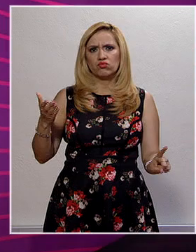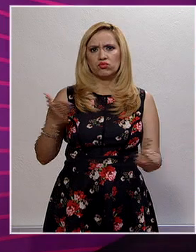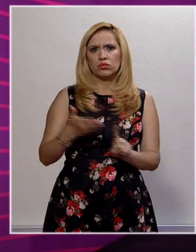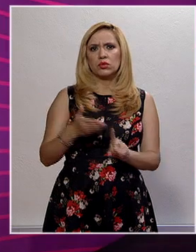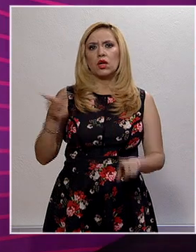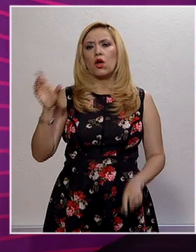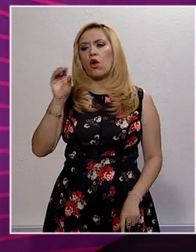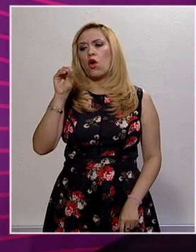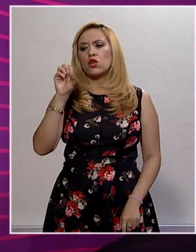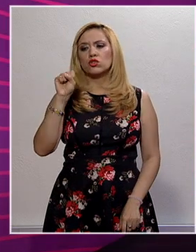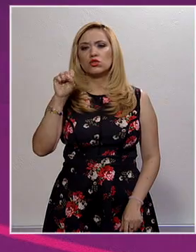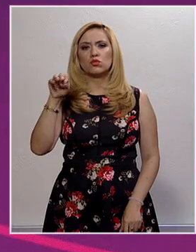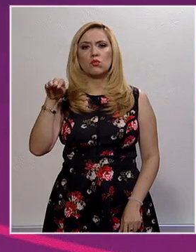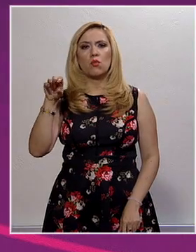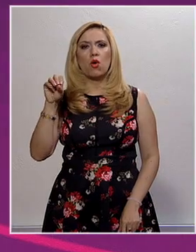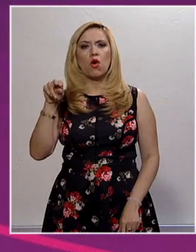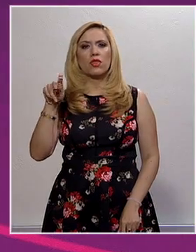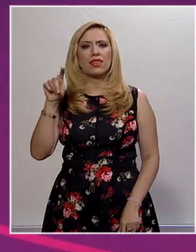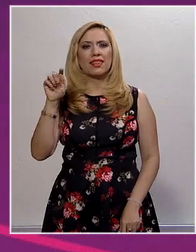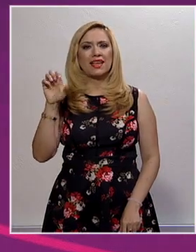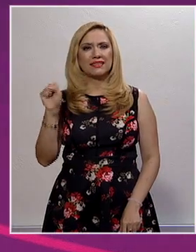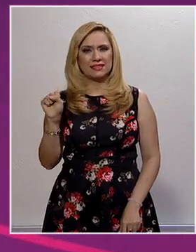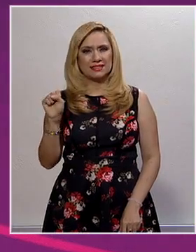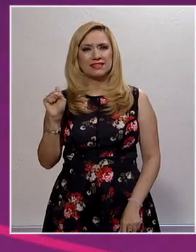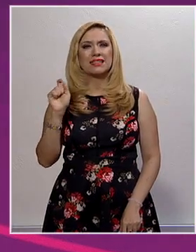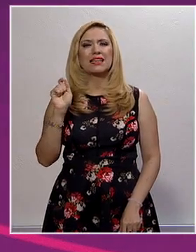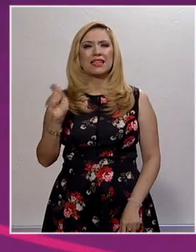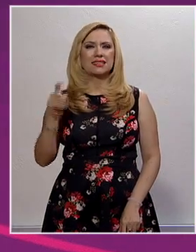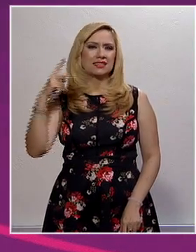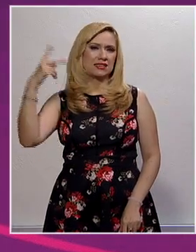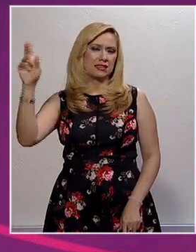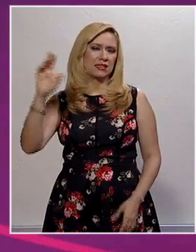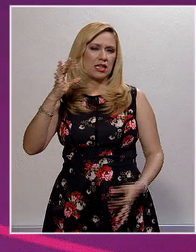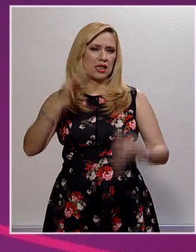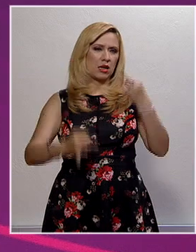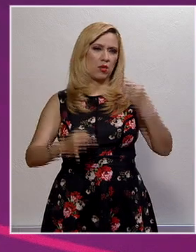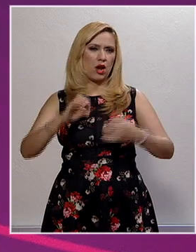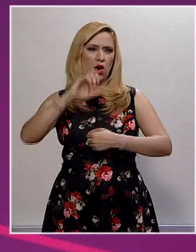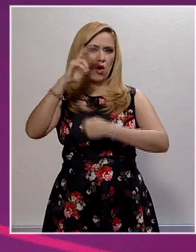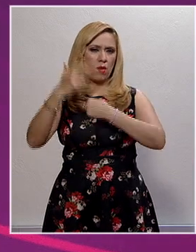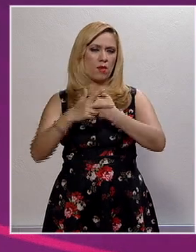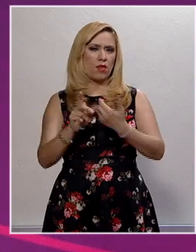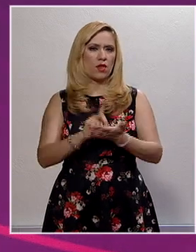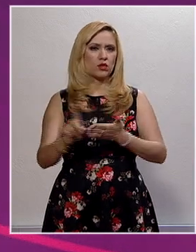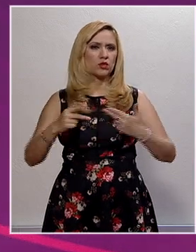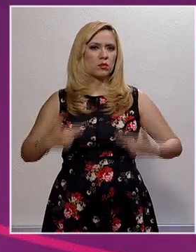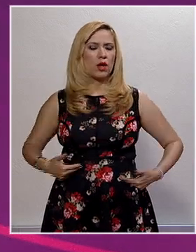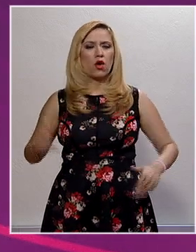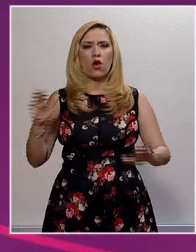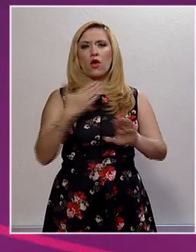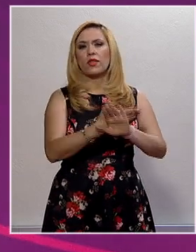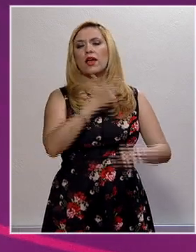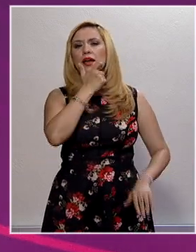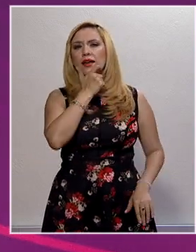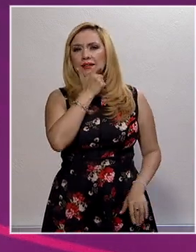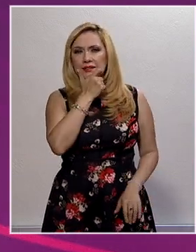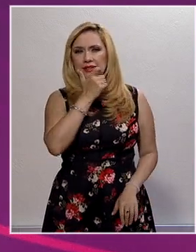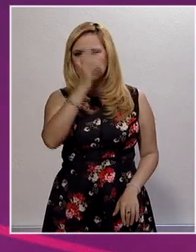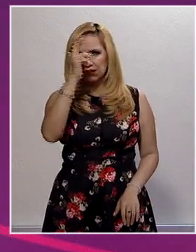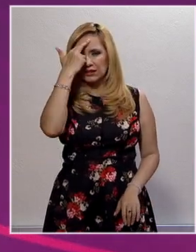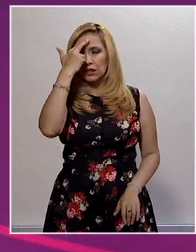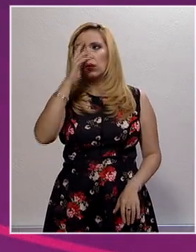Osman Test, que viene del caso Osman contra Reino Unido del Tribunal Europeo de Derechos Humanos, que es esencialmente un estándar que ve